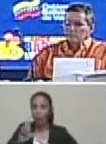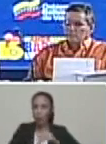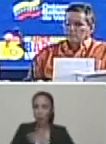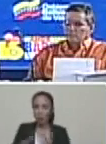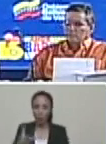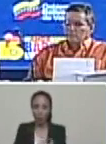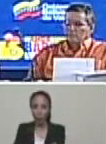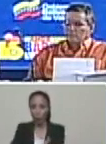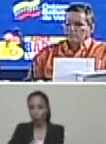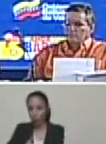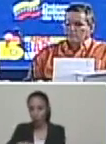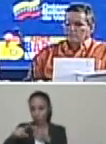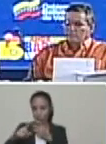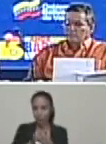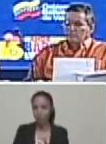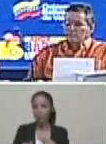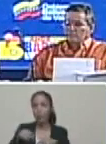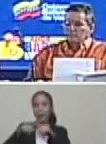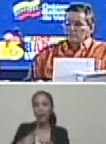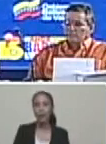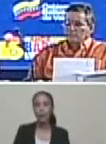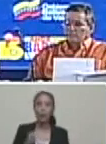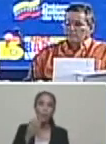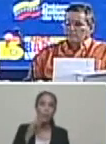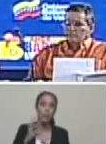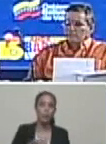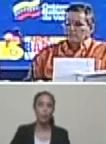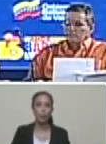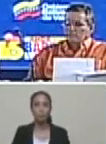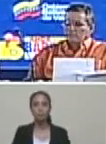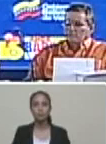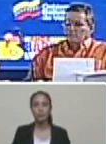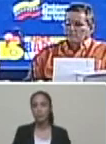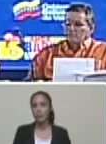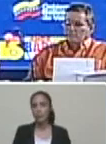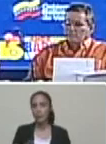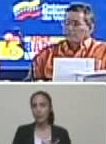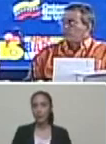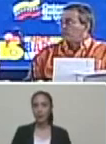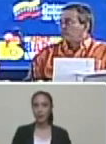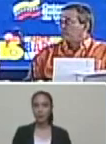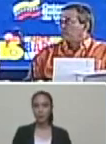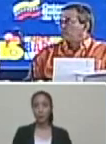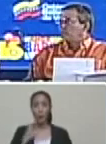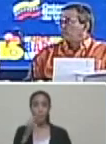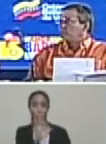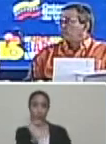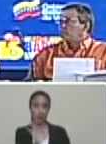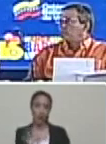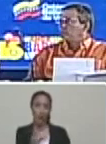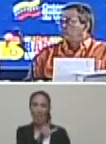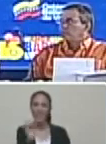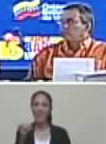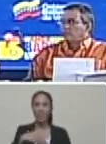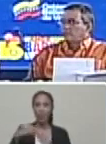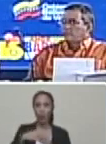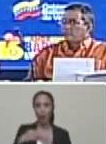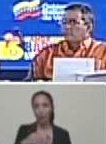exámenes, pues, de diversos signos. Se ha invertido. Bueno, ponemos un promedio de $30 por